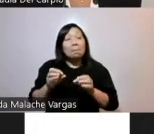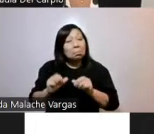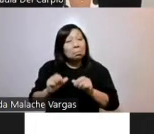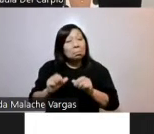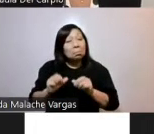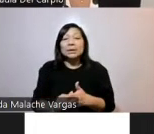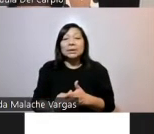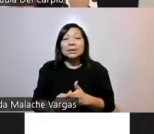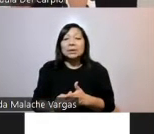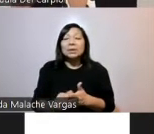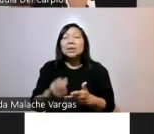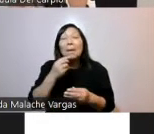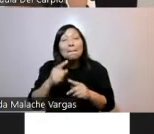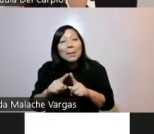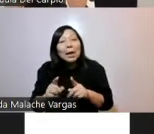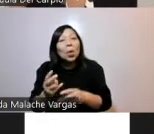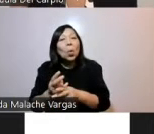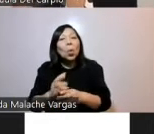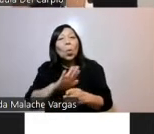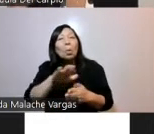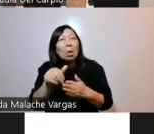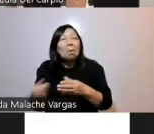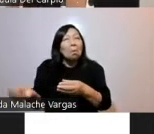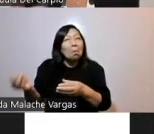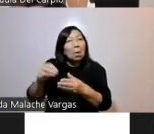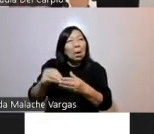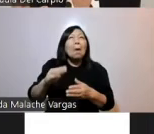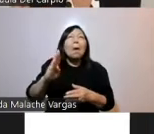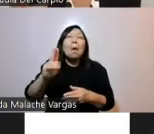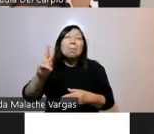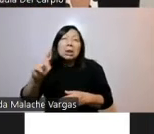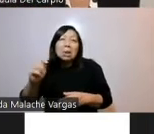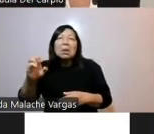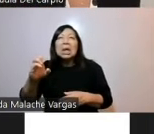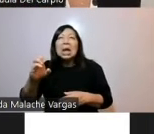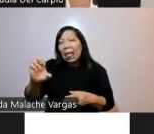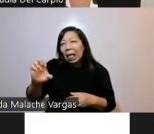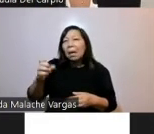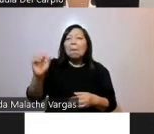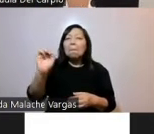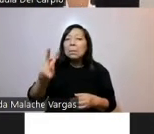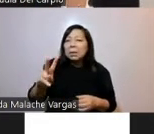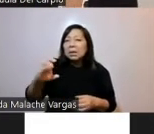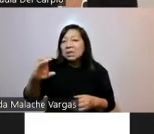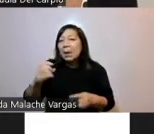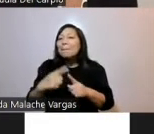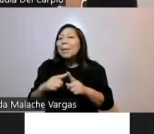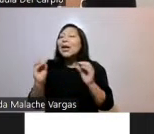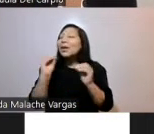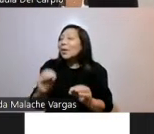con efecto antioxidante, por lo tanto, por ejemplo, le pueden agregar vitamina E, vitamina C al limpiador, y